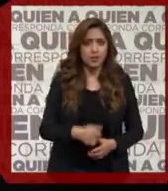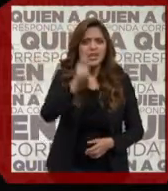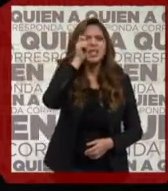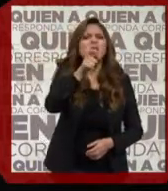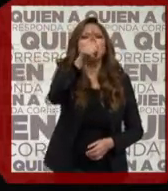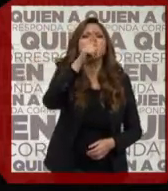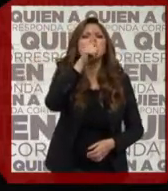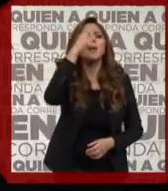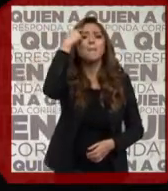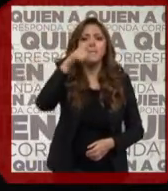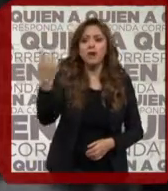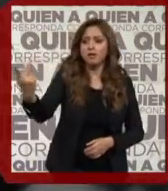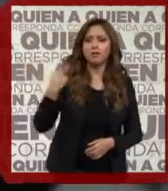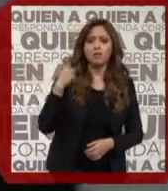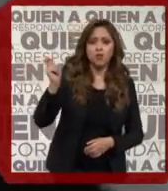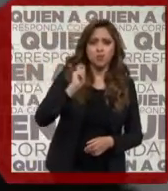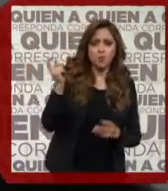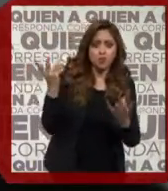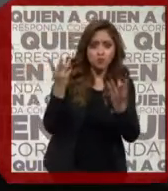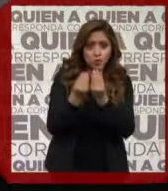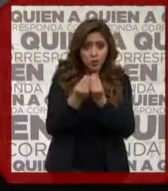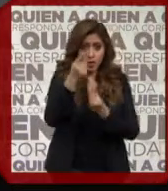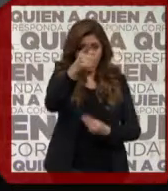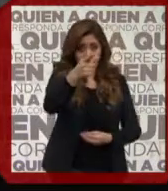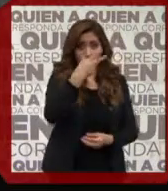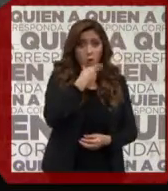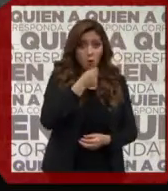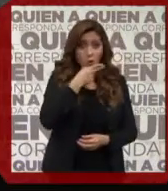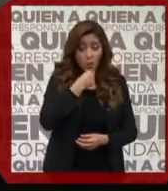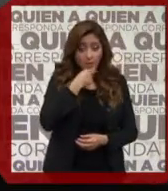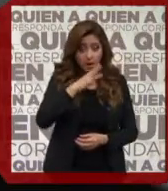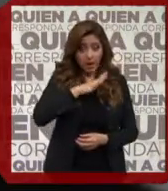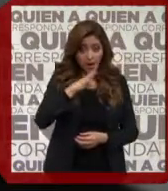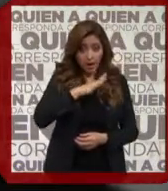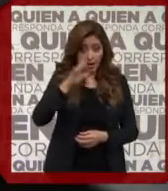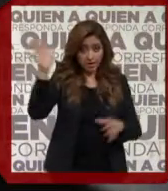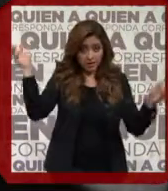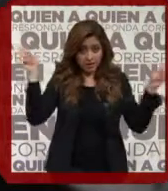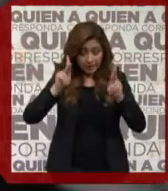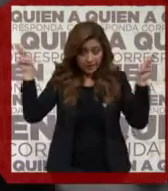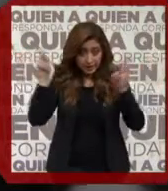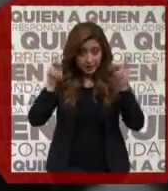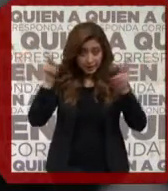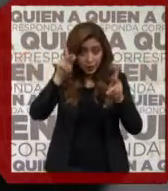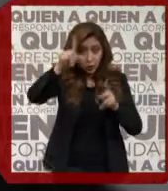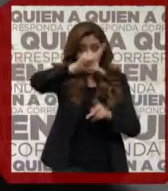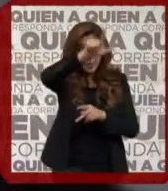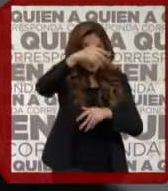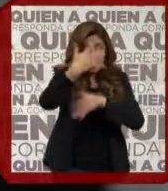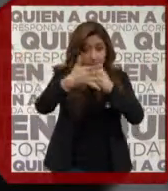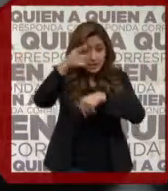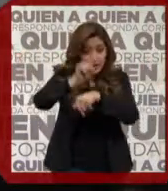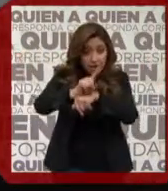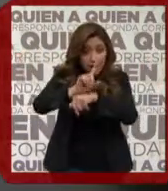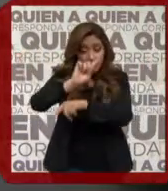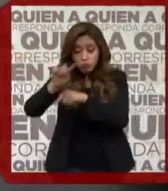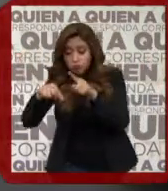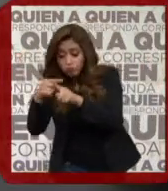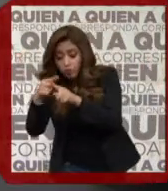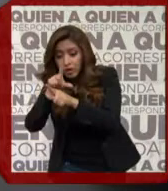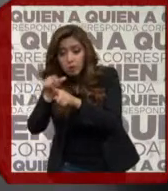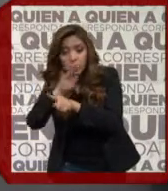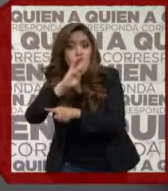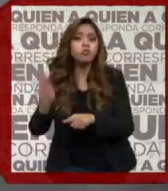cortejar a su pareja. Solo el macho tiene alas y vuela en busca de la hembra. 15 días después del apareamiento, muere. La hembra produce en